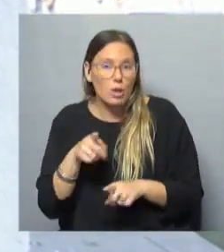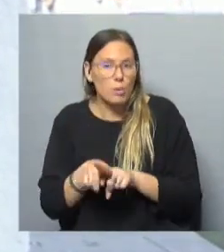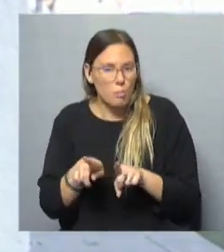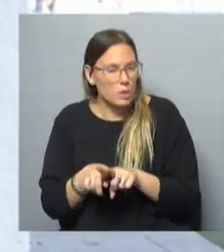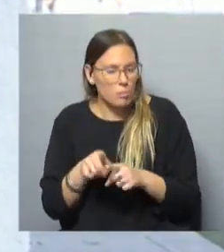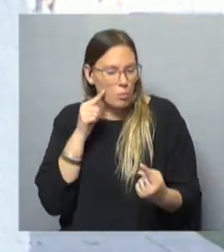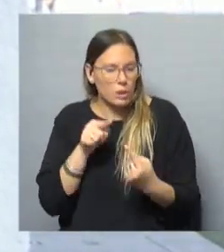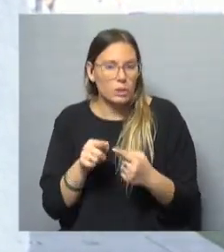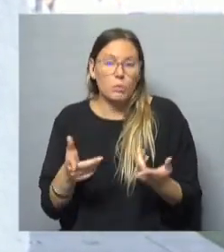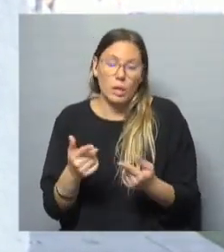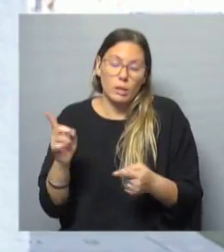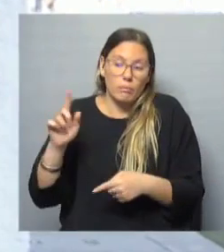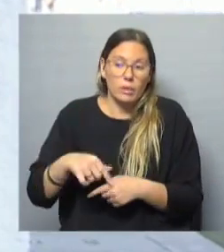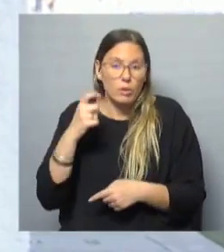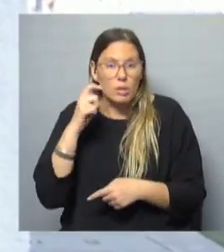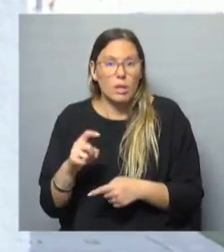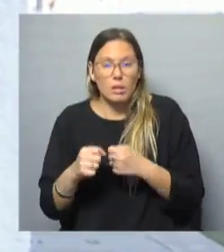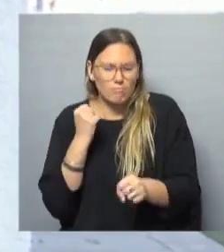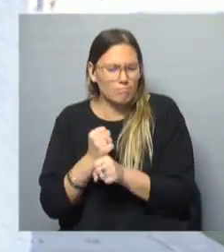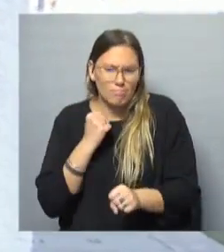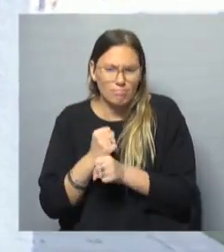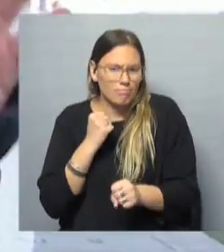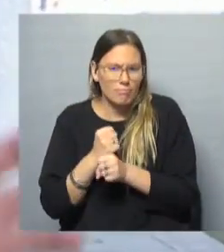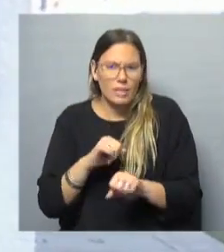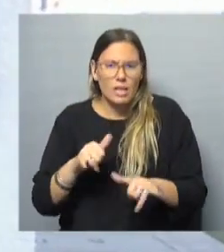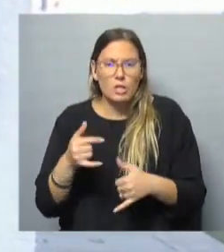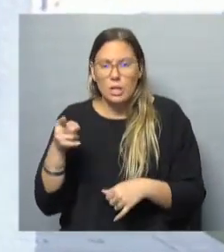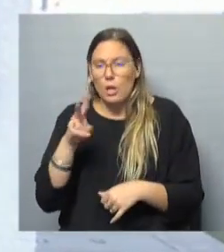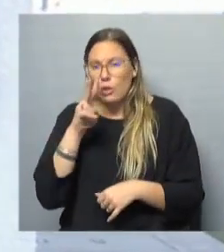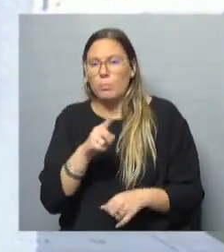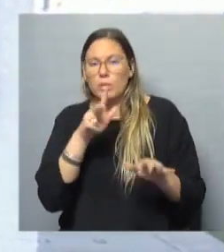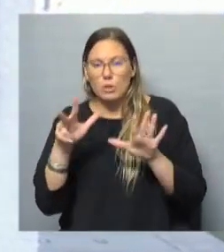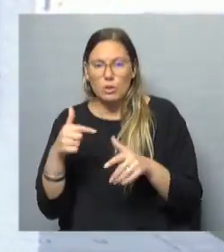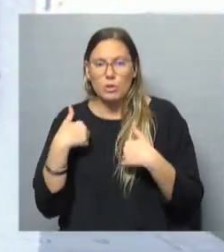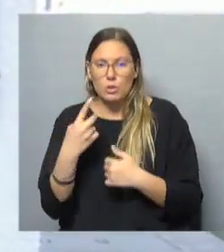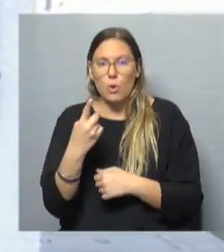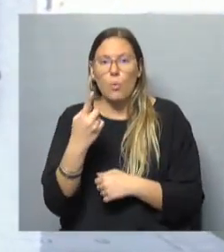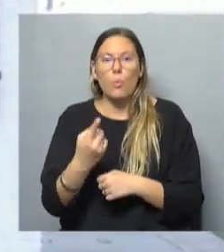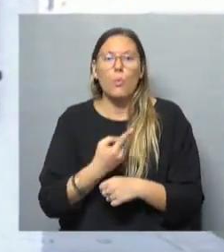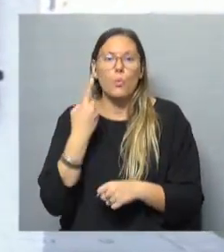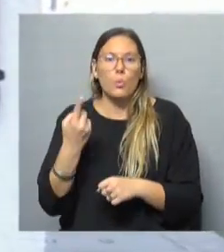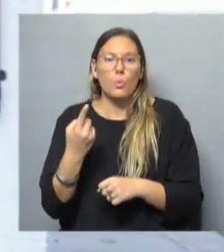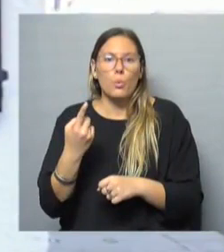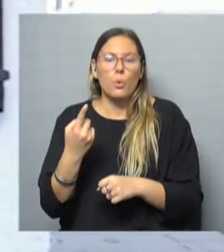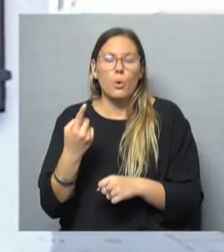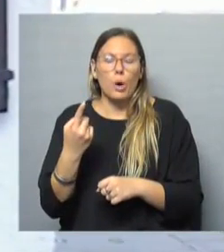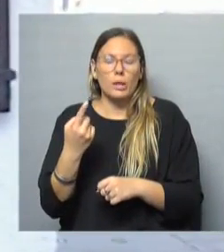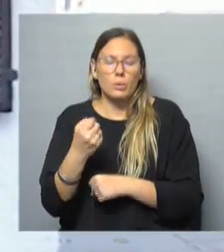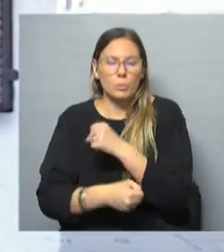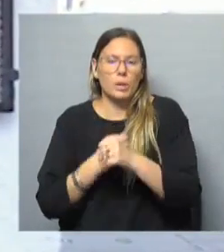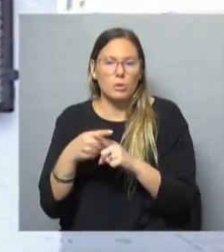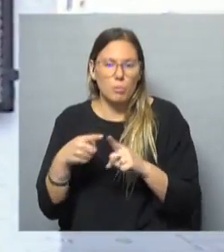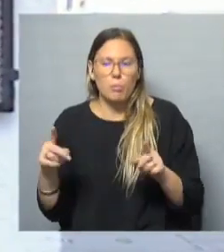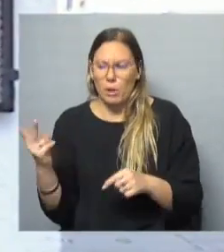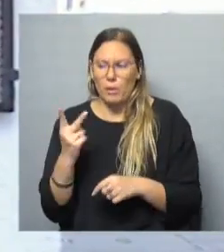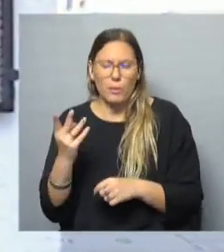línea. Y a partir de ahí surgió y estamos trabajando fuerte hace ya, él ya de 2018 y yo con él hace ya 1 año y medio. Pero sí, a los dos nos encanta